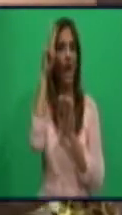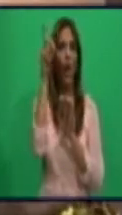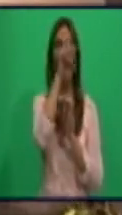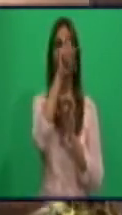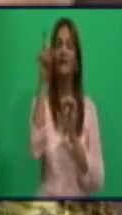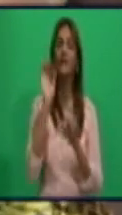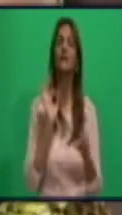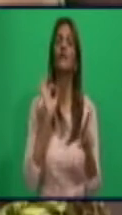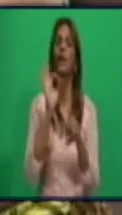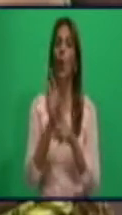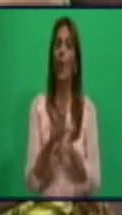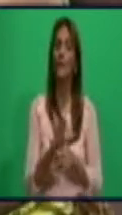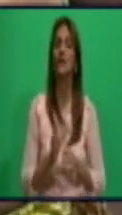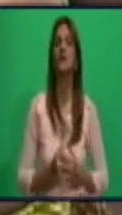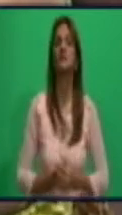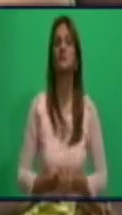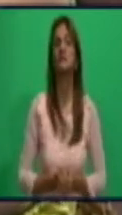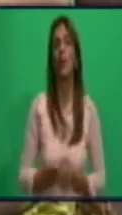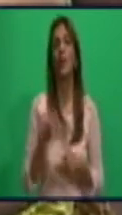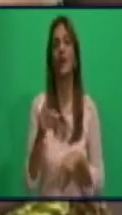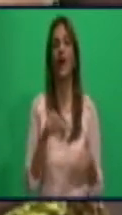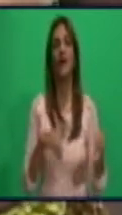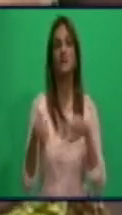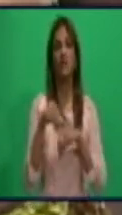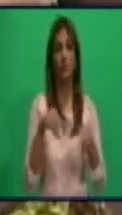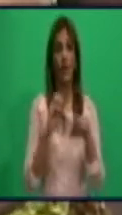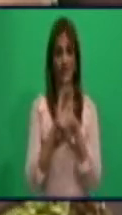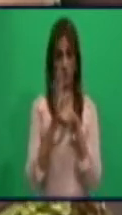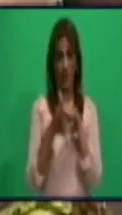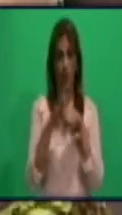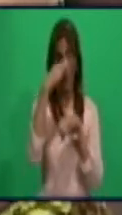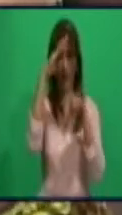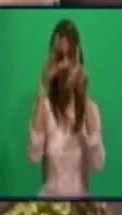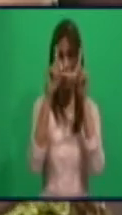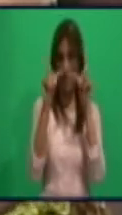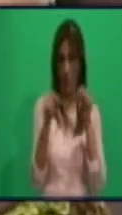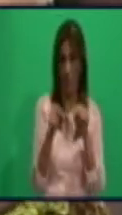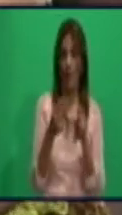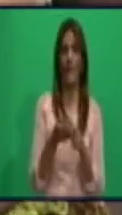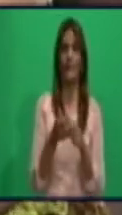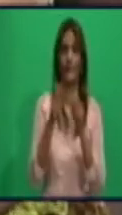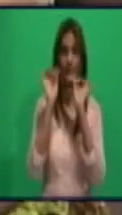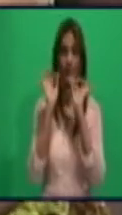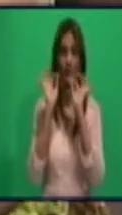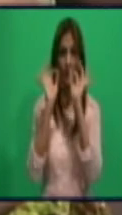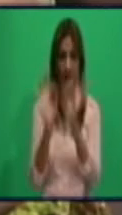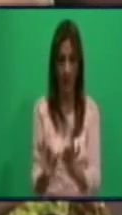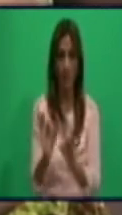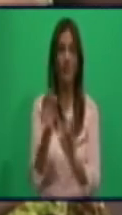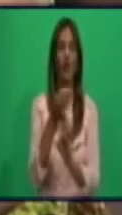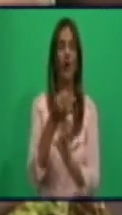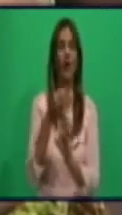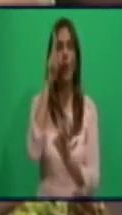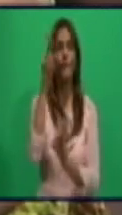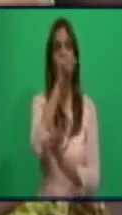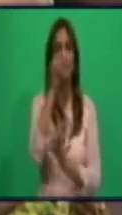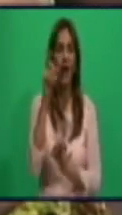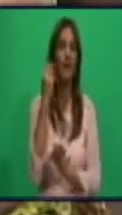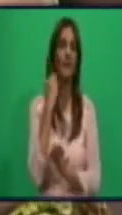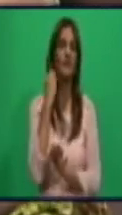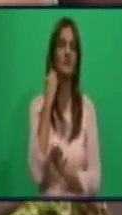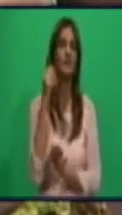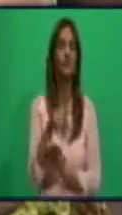el comienzo de esta situación epidémica en el país para la atención precisamente de los pacientes de alto